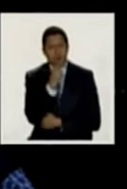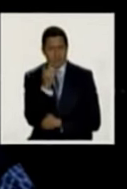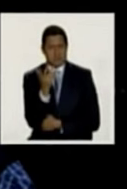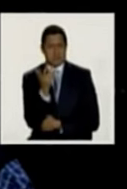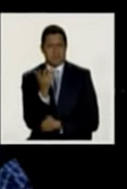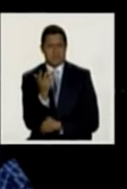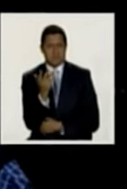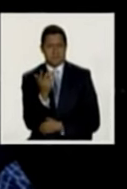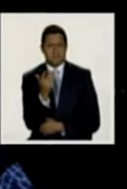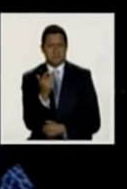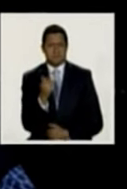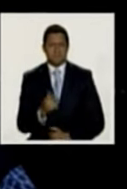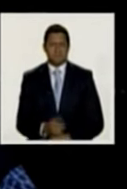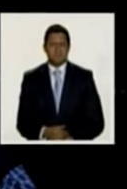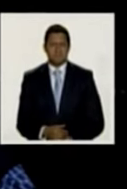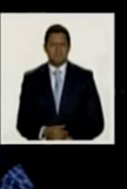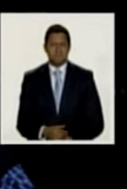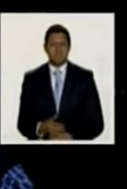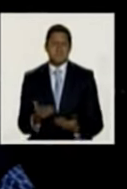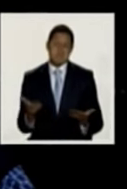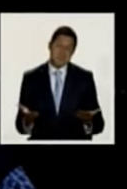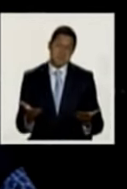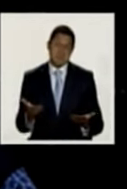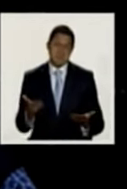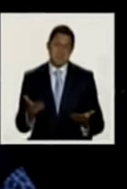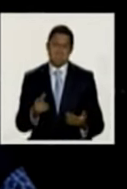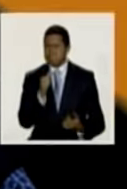¿no? A pesar de que,